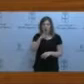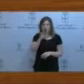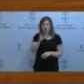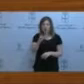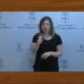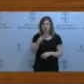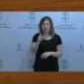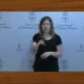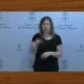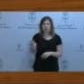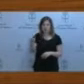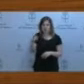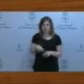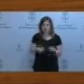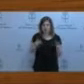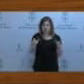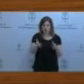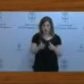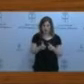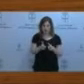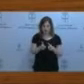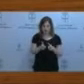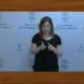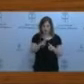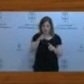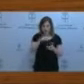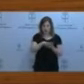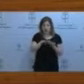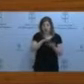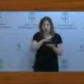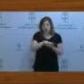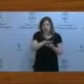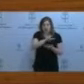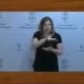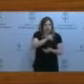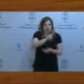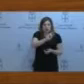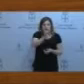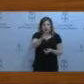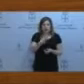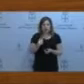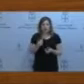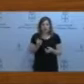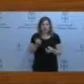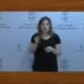aquí anteriormente en cuanto a las otras áreas, lamentable es la de inversiones en